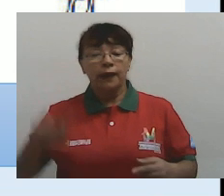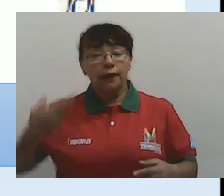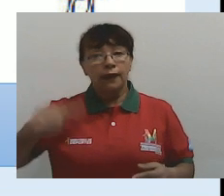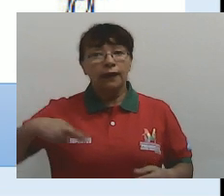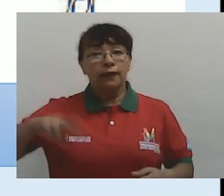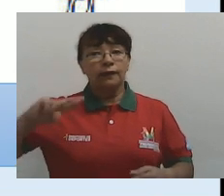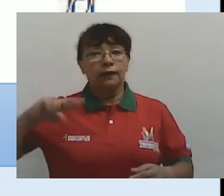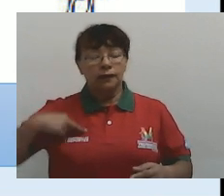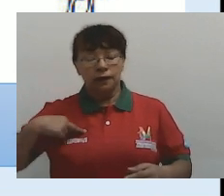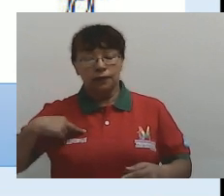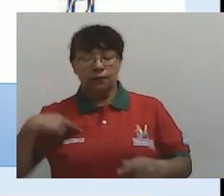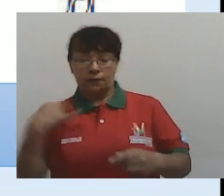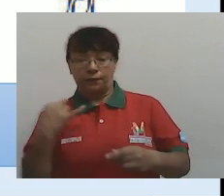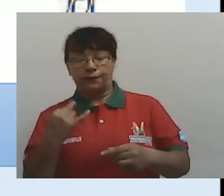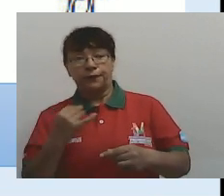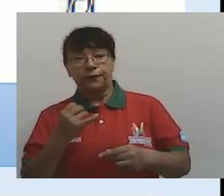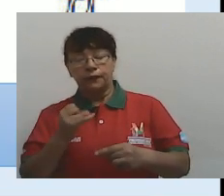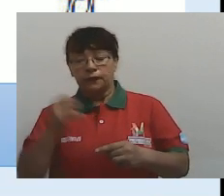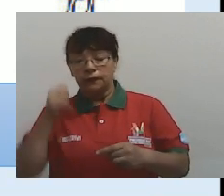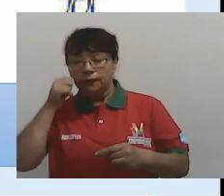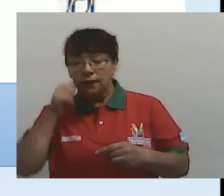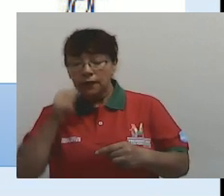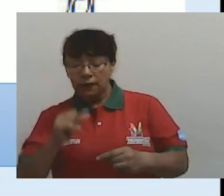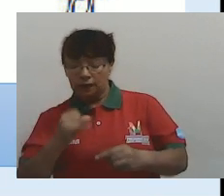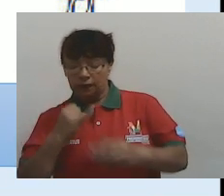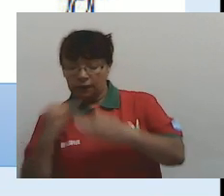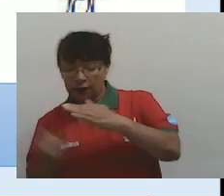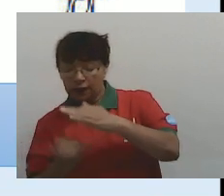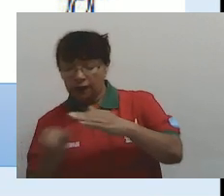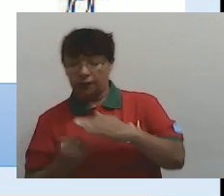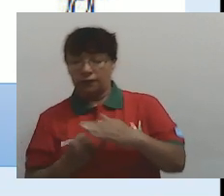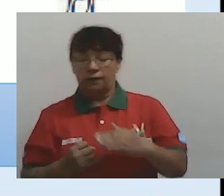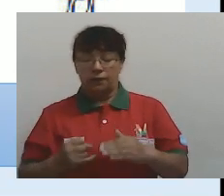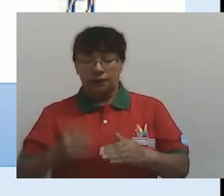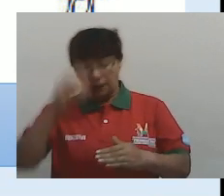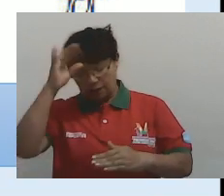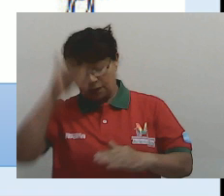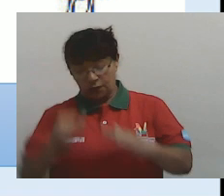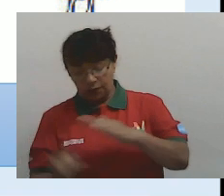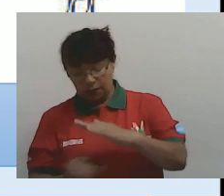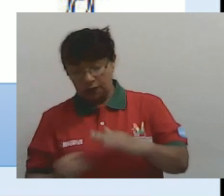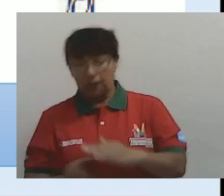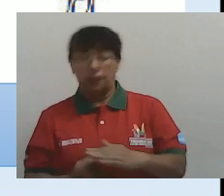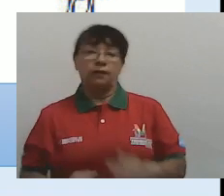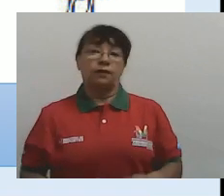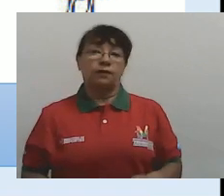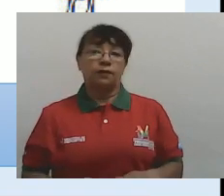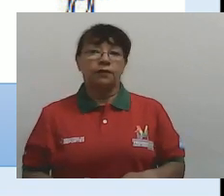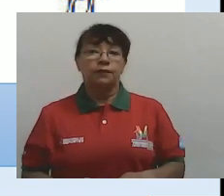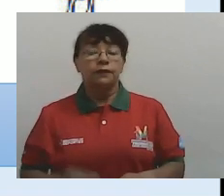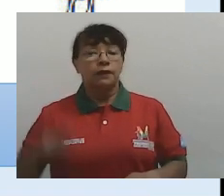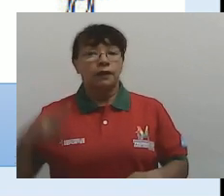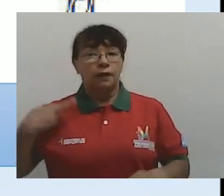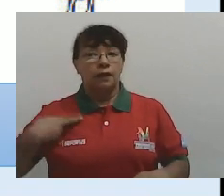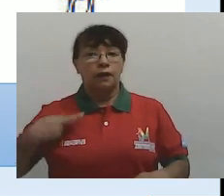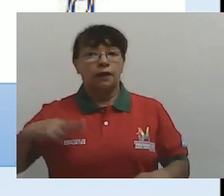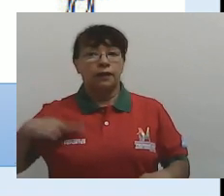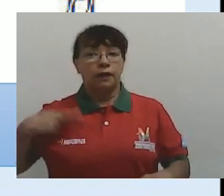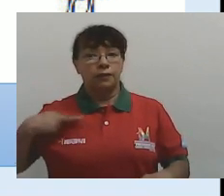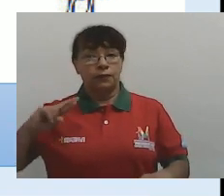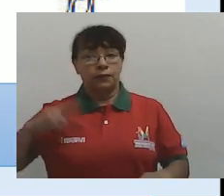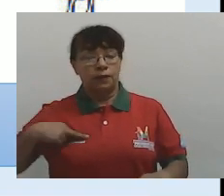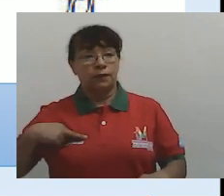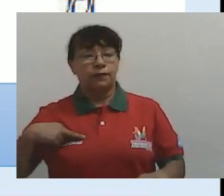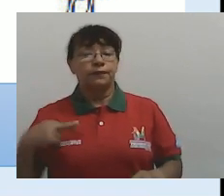diferencia tiene? ¿Cuál es la diferencia? Sin vallas. Es la única condición que tenemos en esta prueba que la hacemos